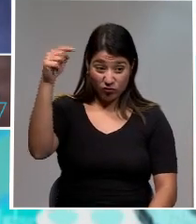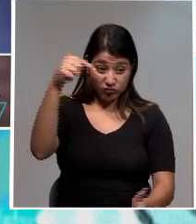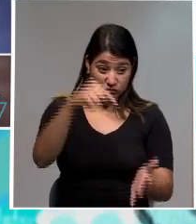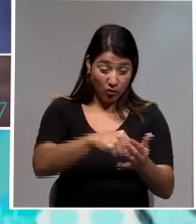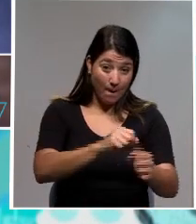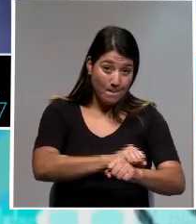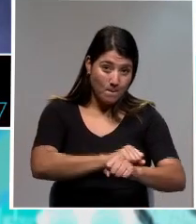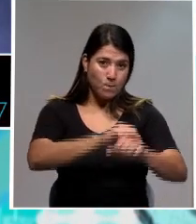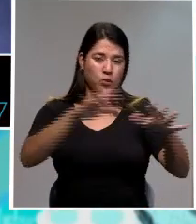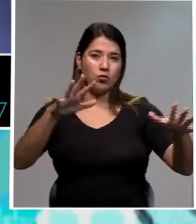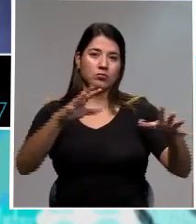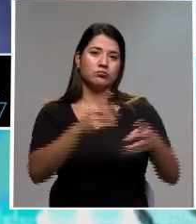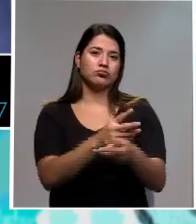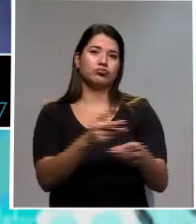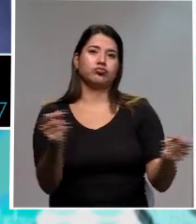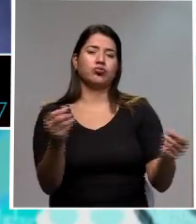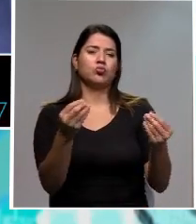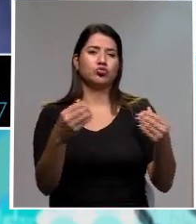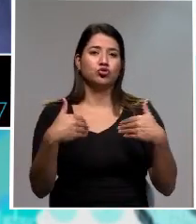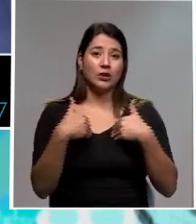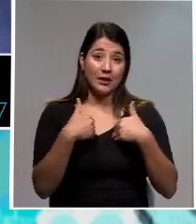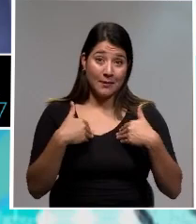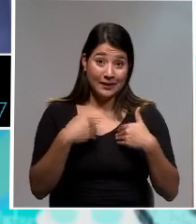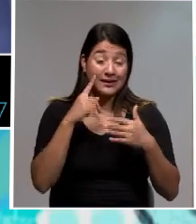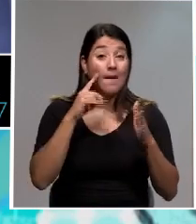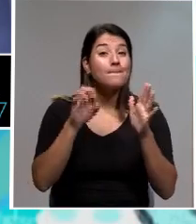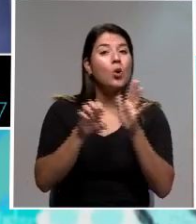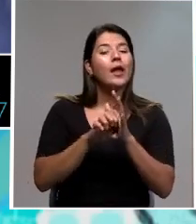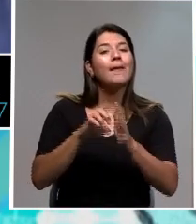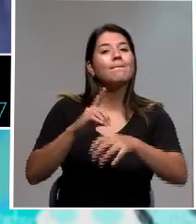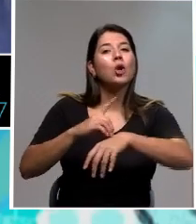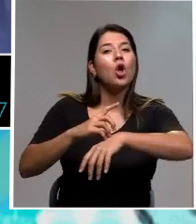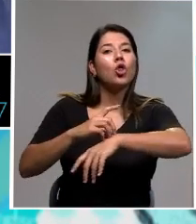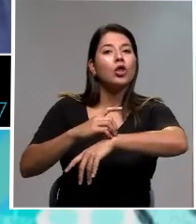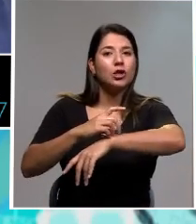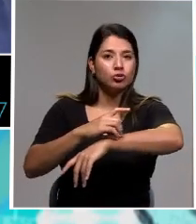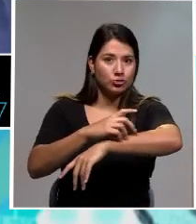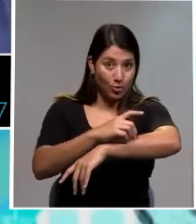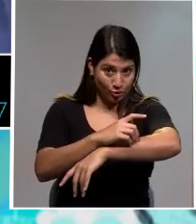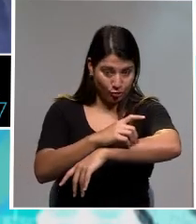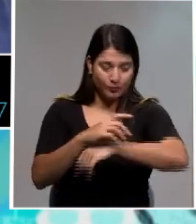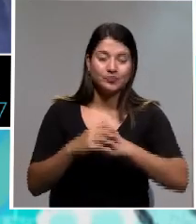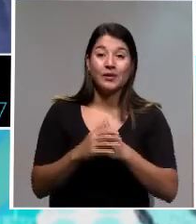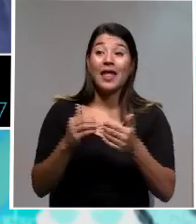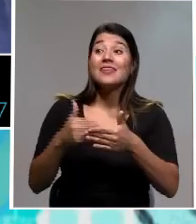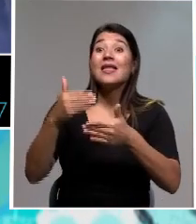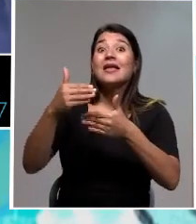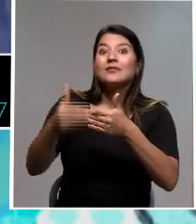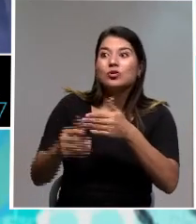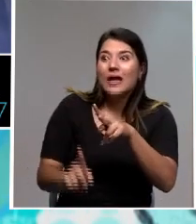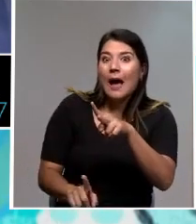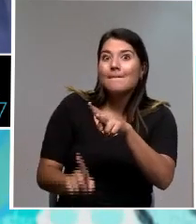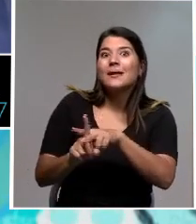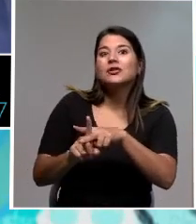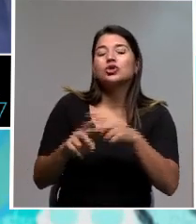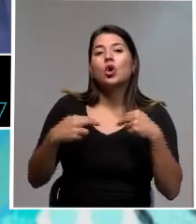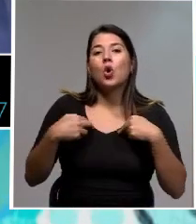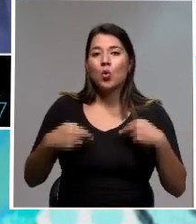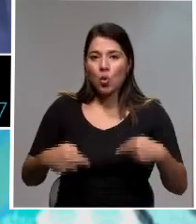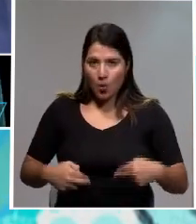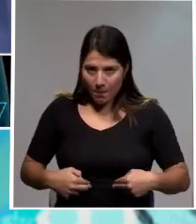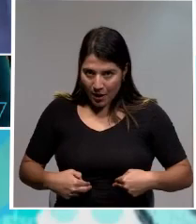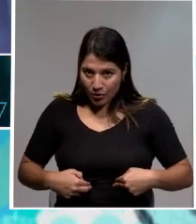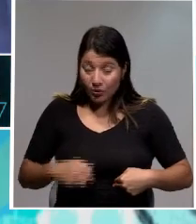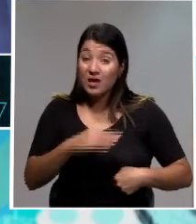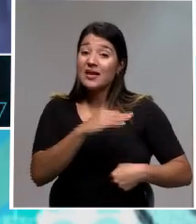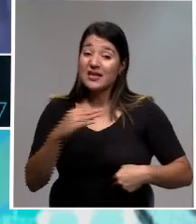y particularmente dinosaurios. Tuvo que venir la especie humana para causar un impacto tan fuerte sobre la